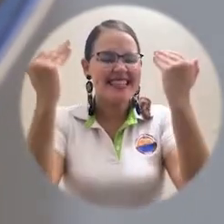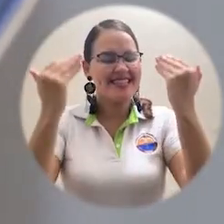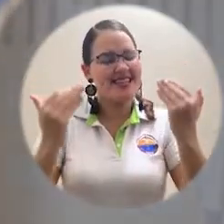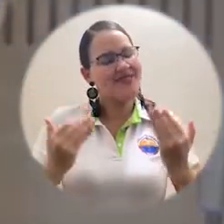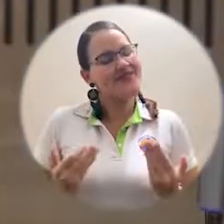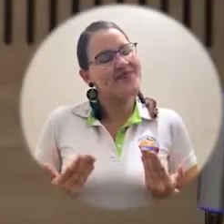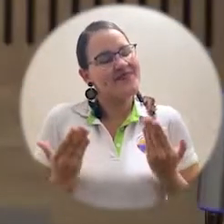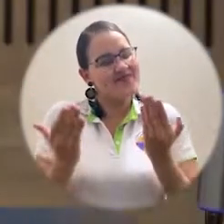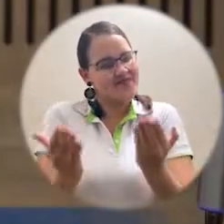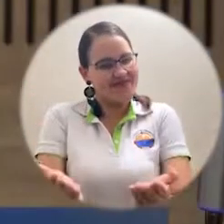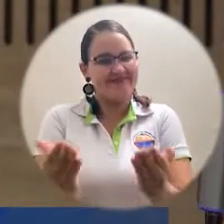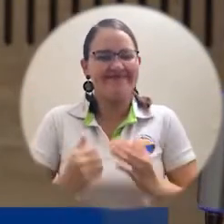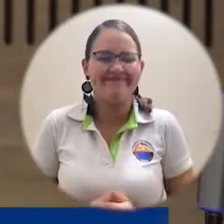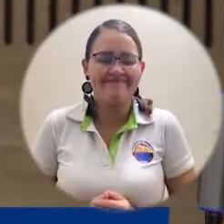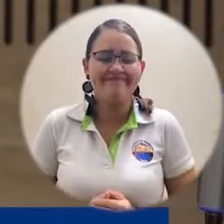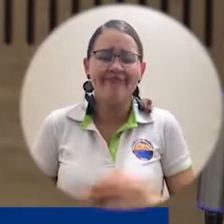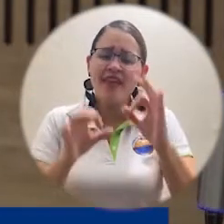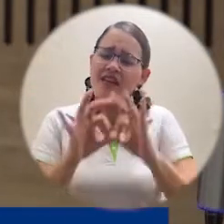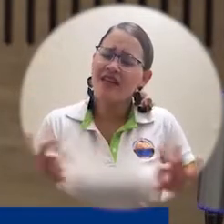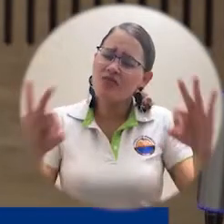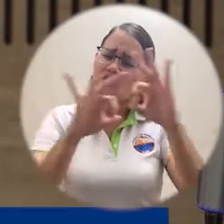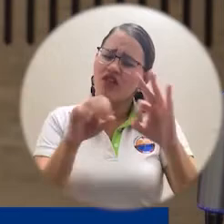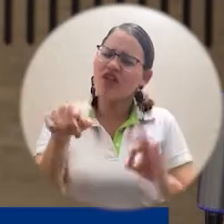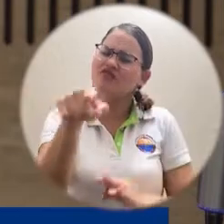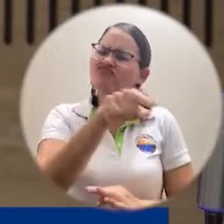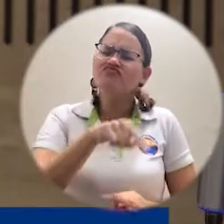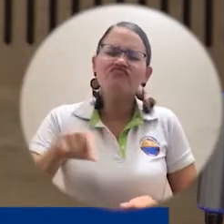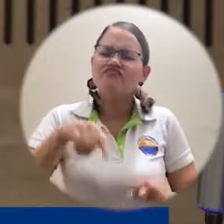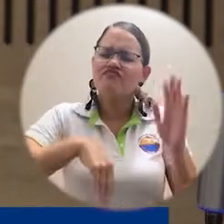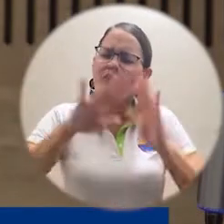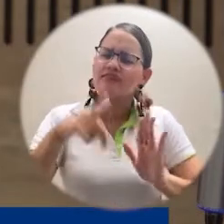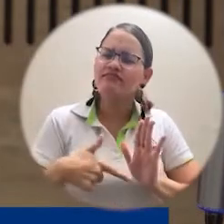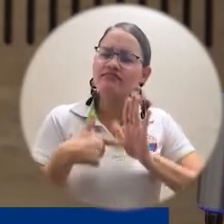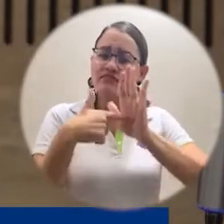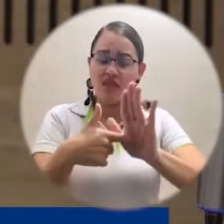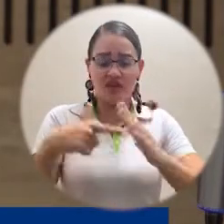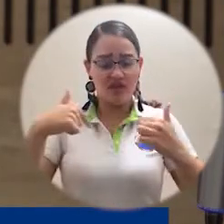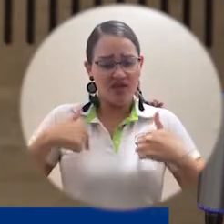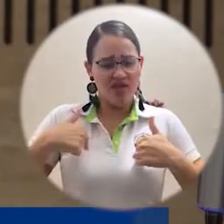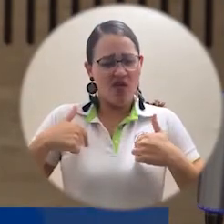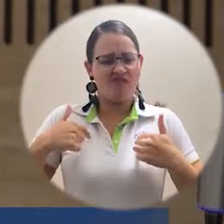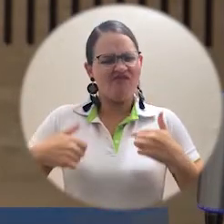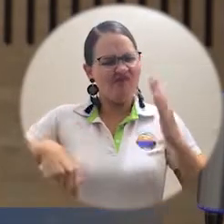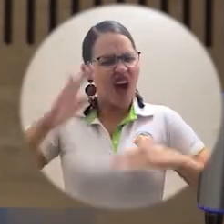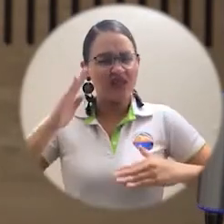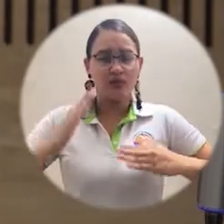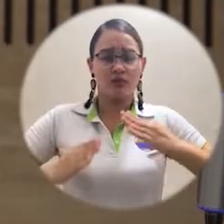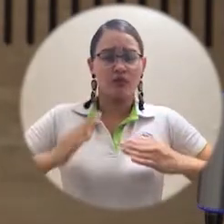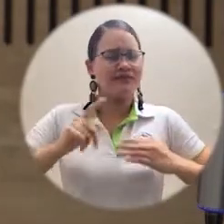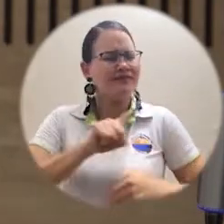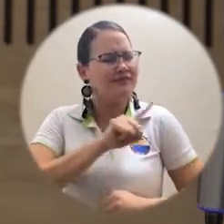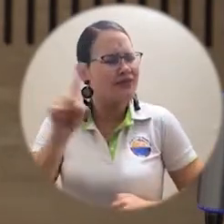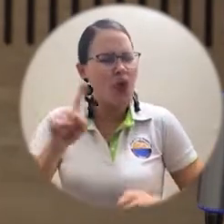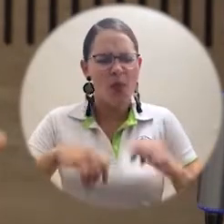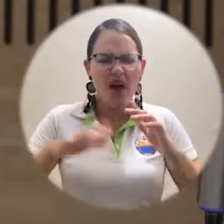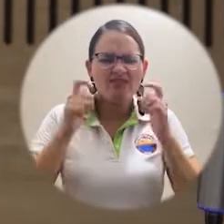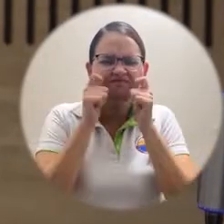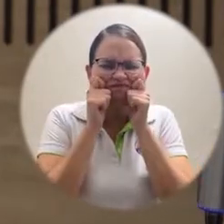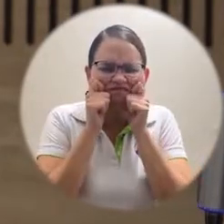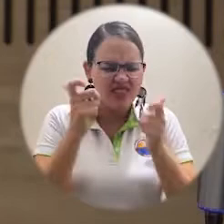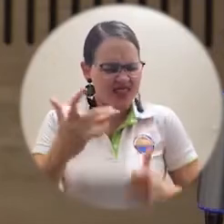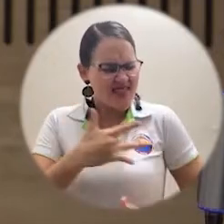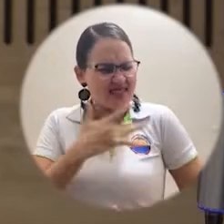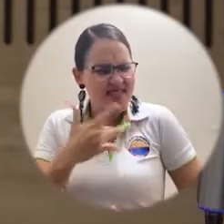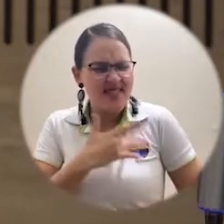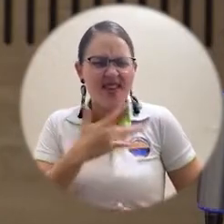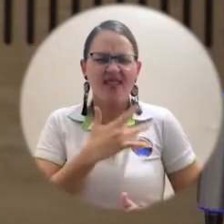la sociedad que son mucho más que un robot, que son mucho más que un cartón, que son mucho más que un título, que son personas íntegras que van a ser capaces